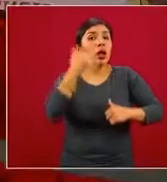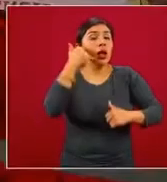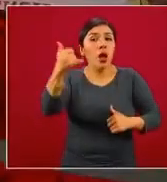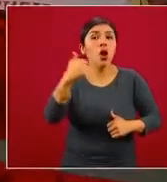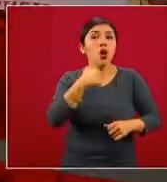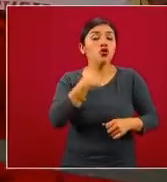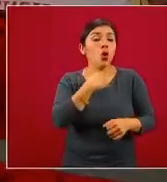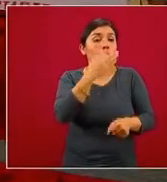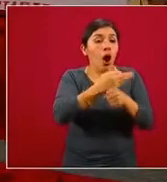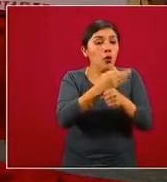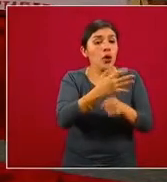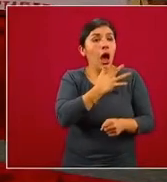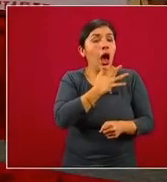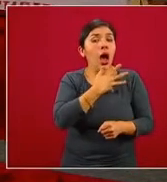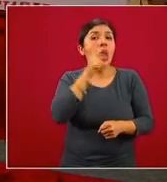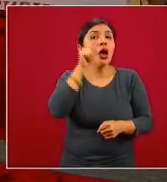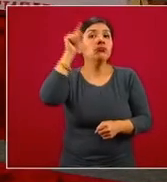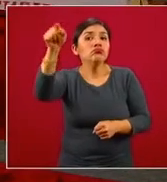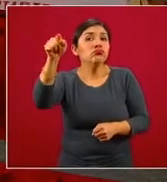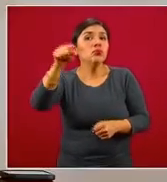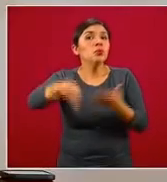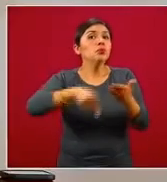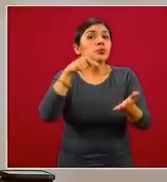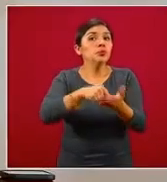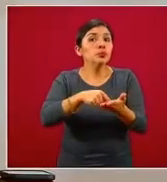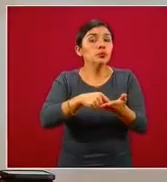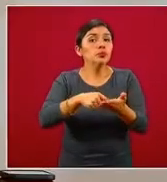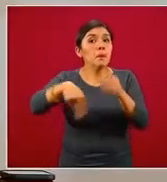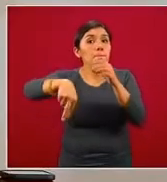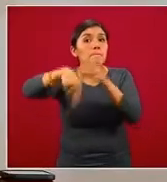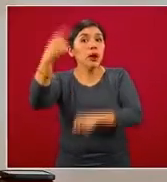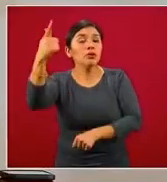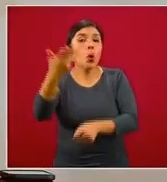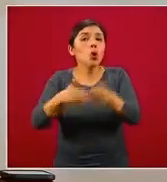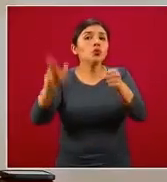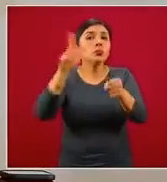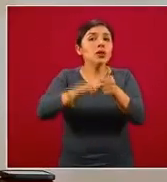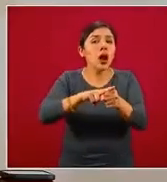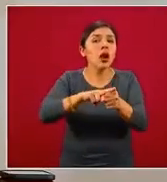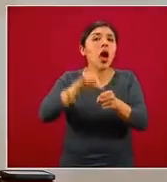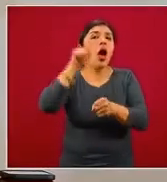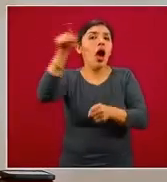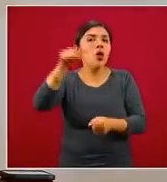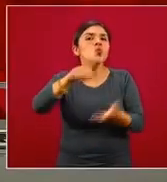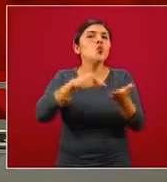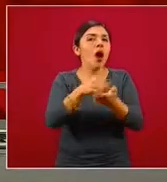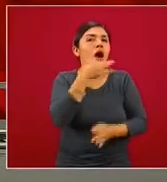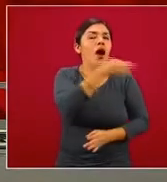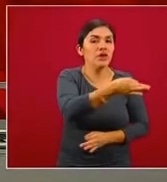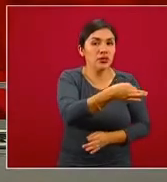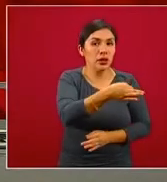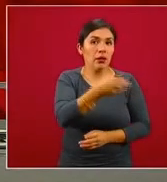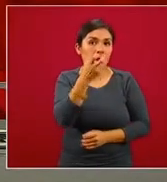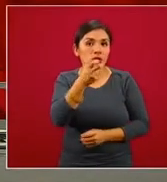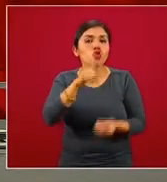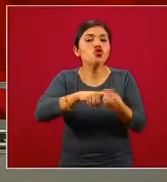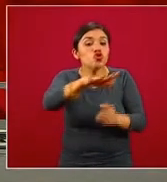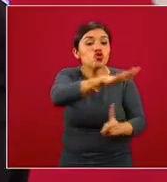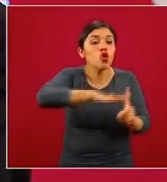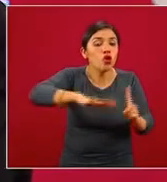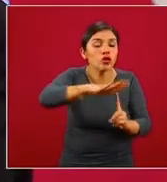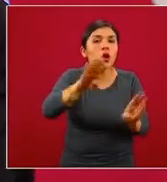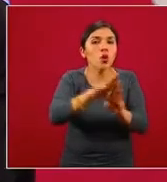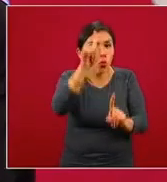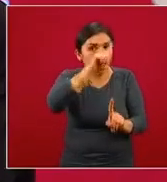momento puedes of encontrar this system, all of un the acceso a people who hospitalización work en este hospital. at the De acuerdo 911 con lo que está, hotlines. es una